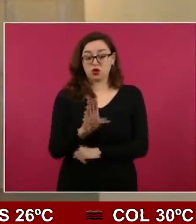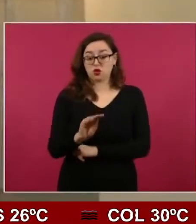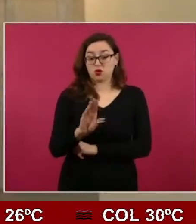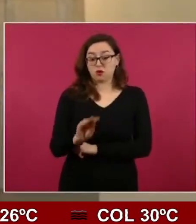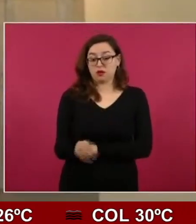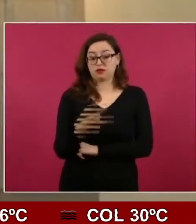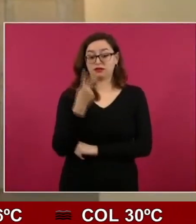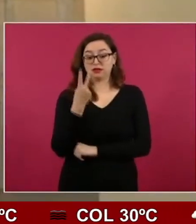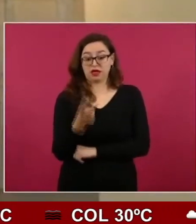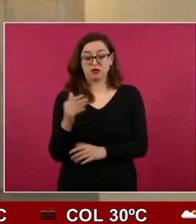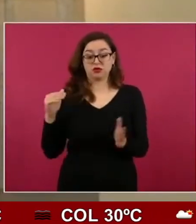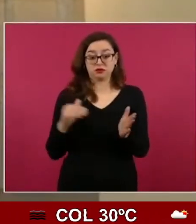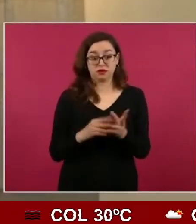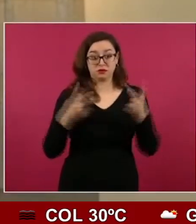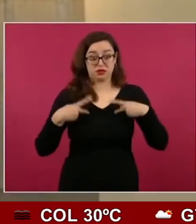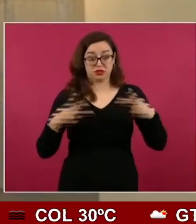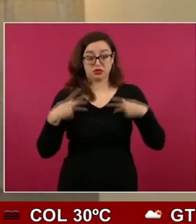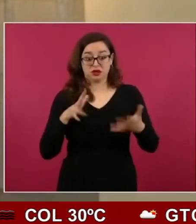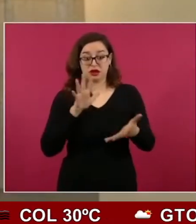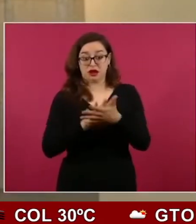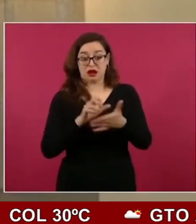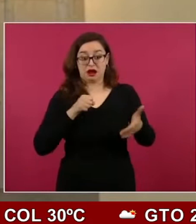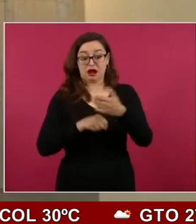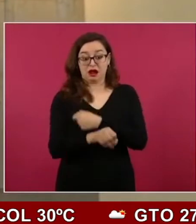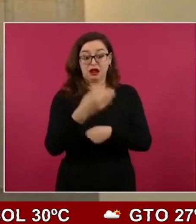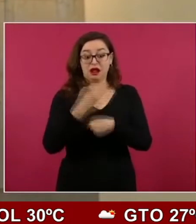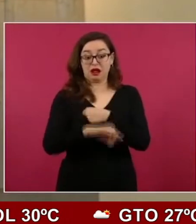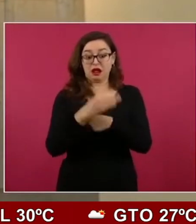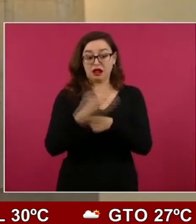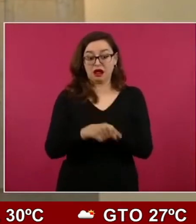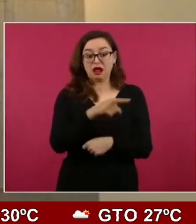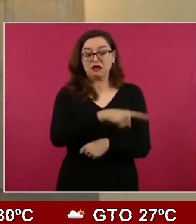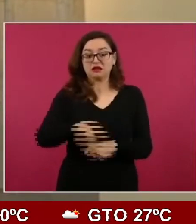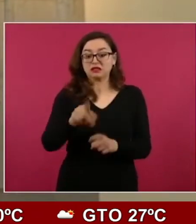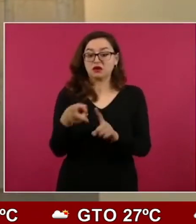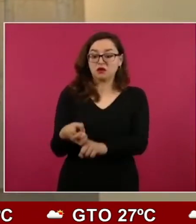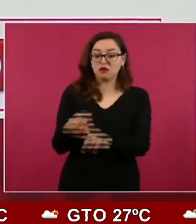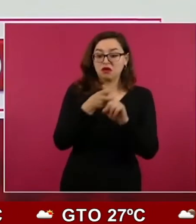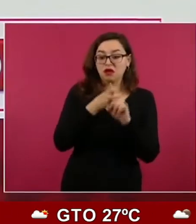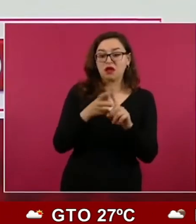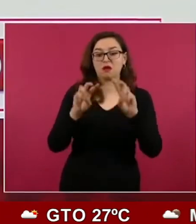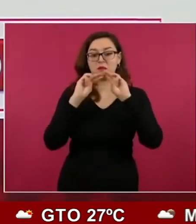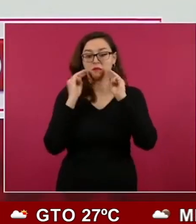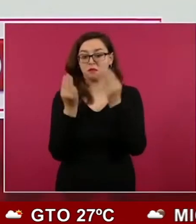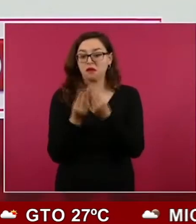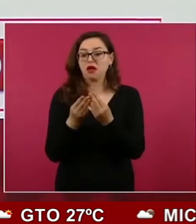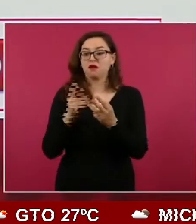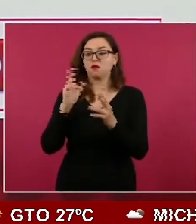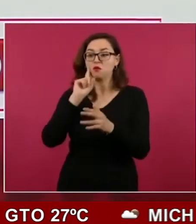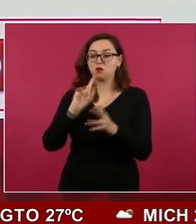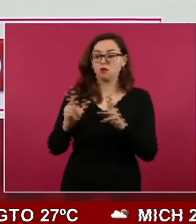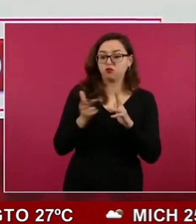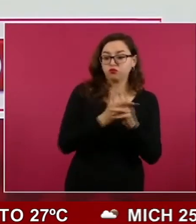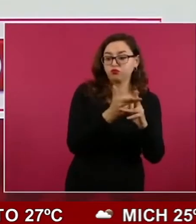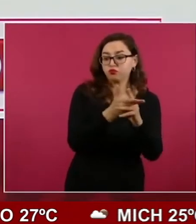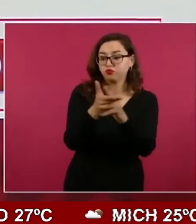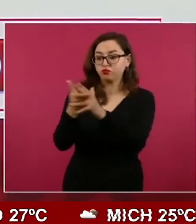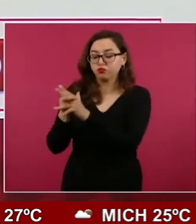agresor, al tiempo que evita que los presuntos delincuentes amenacen o atenten contra testigos y que